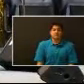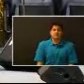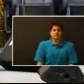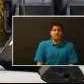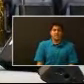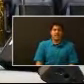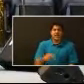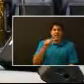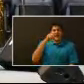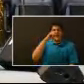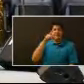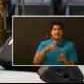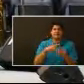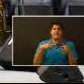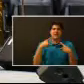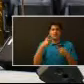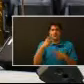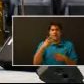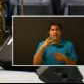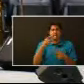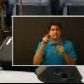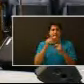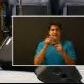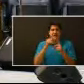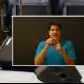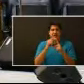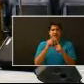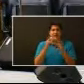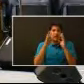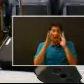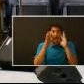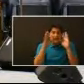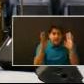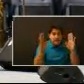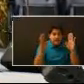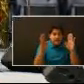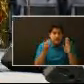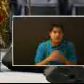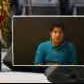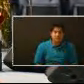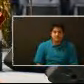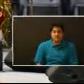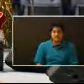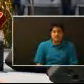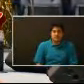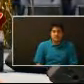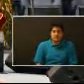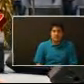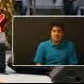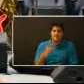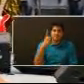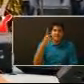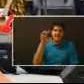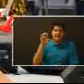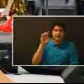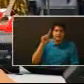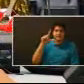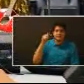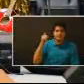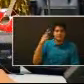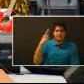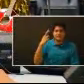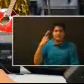Aquí también está la palabra velar. Y velar, pues me recuerdo cuando el Señor Jesús le dice a